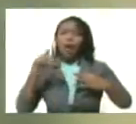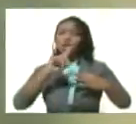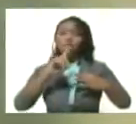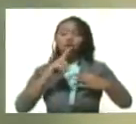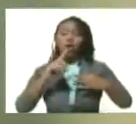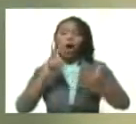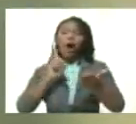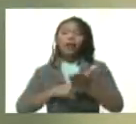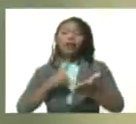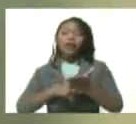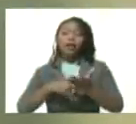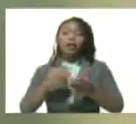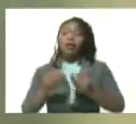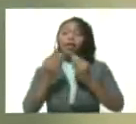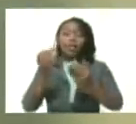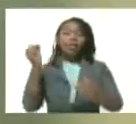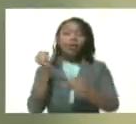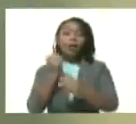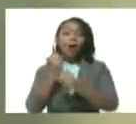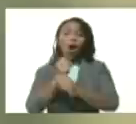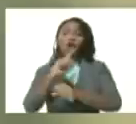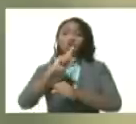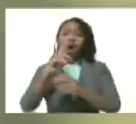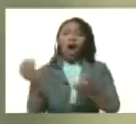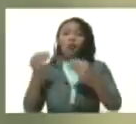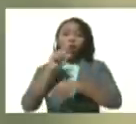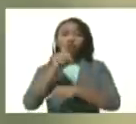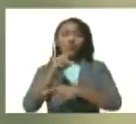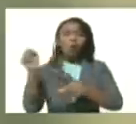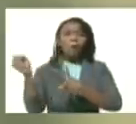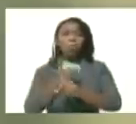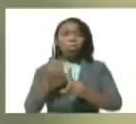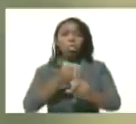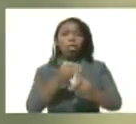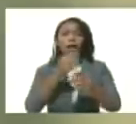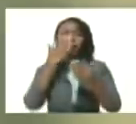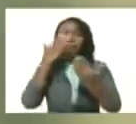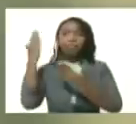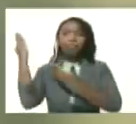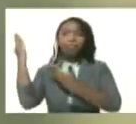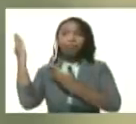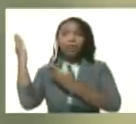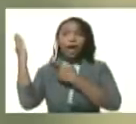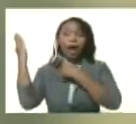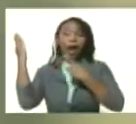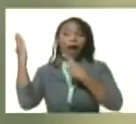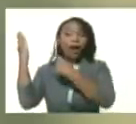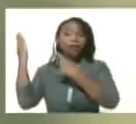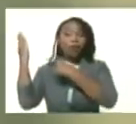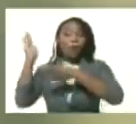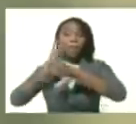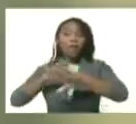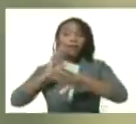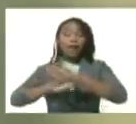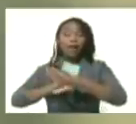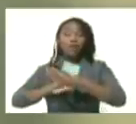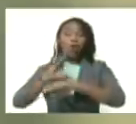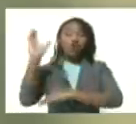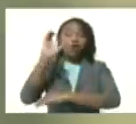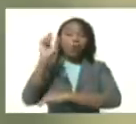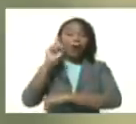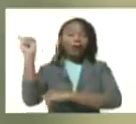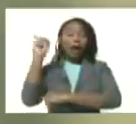arriendes ni des trabajo, no seas cómplice de sus crímenes. Esto está ocurriendo en Colombia, año 2021.